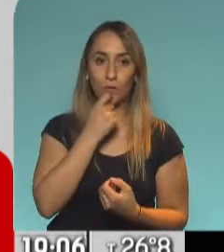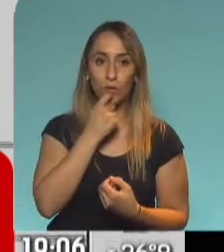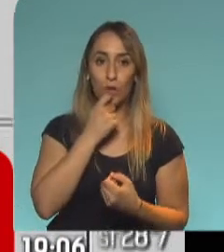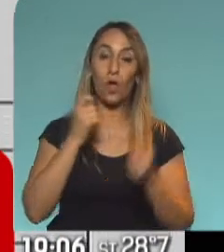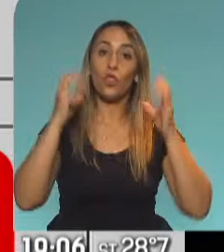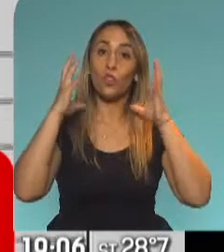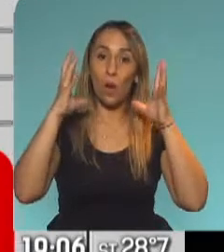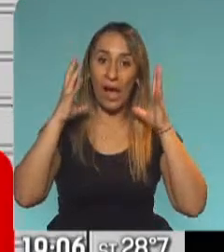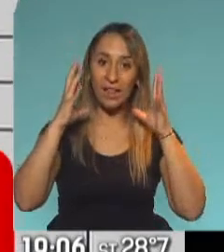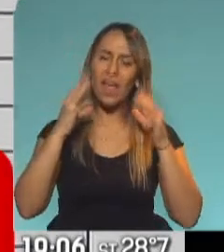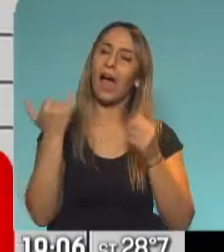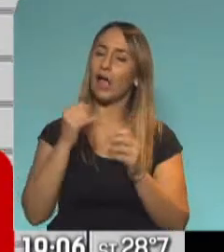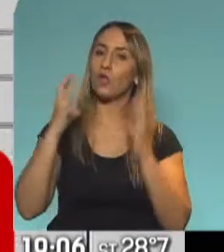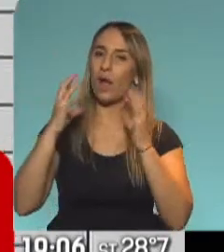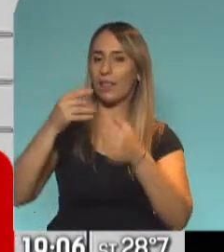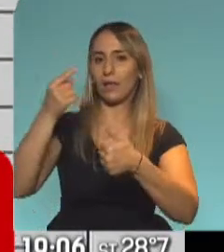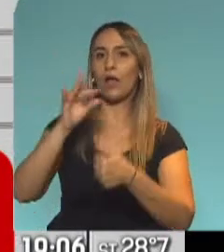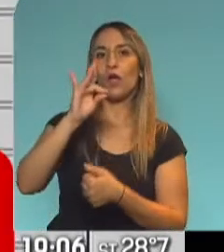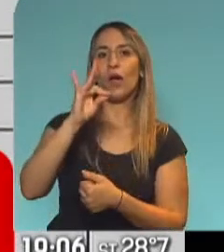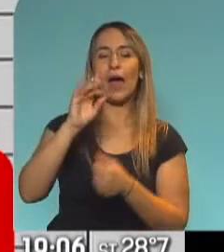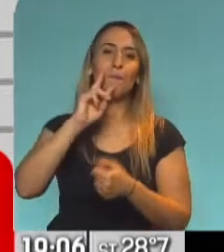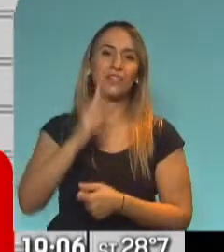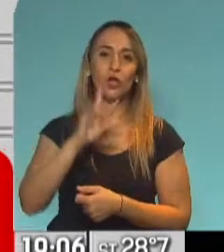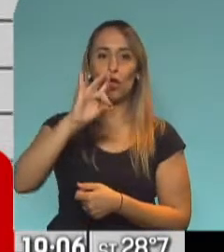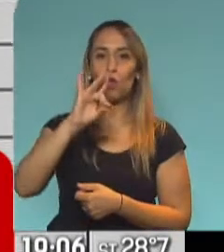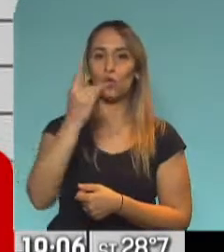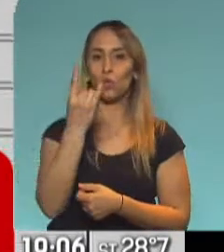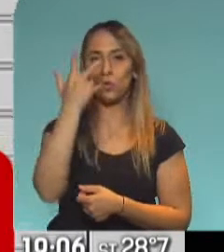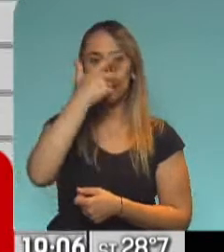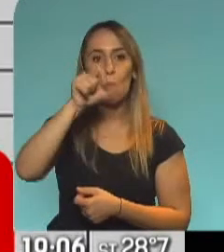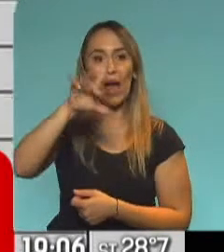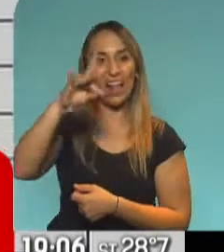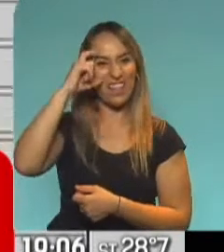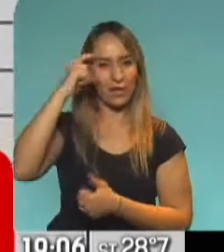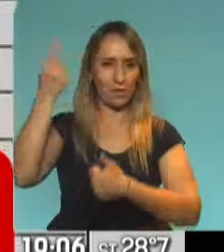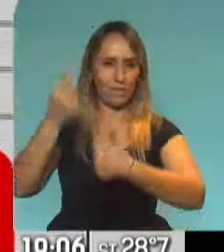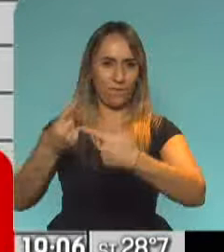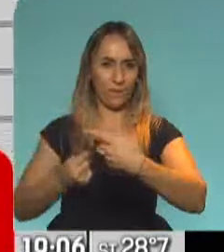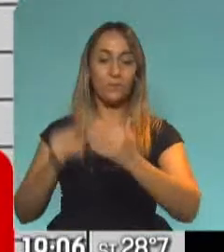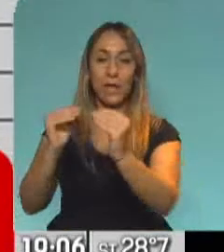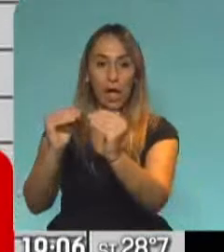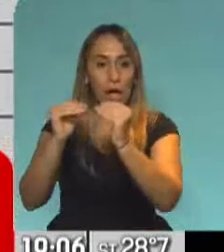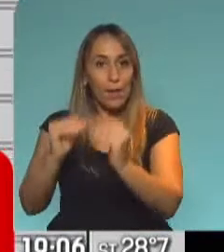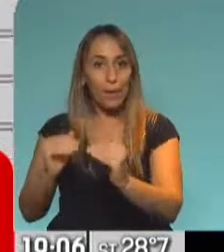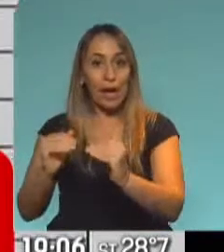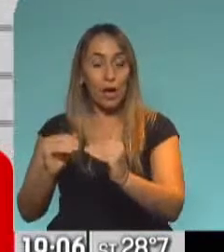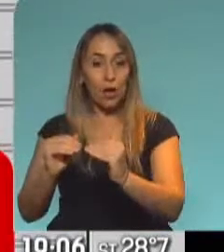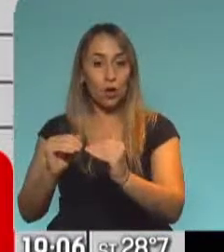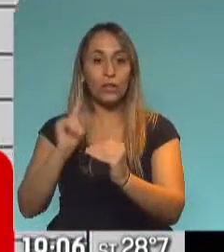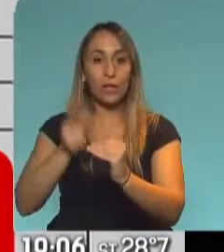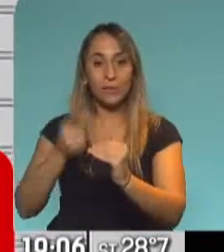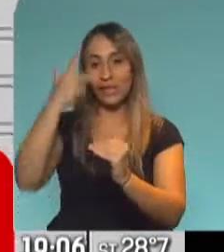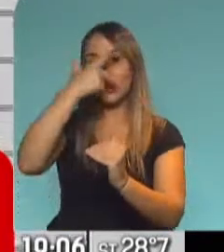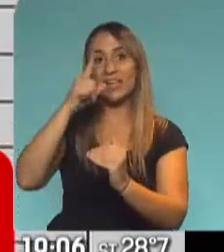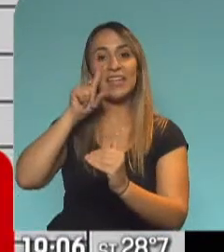Duhalde. Hay varios Duhalde. Eduardo Duhalde, el renglón inferior, Hilda